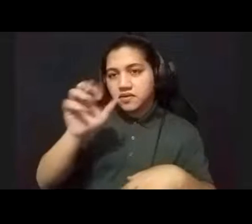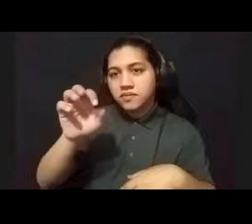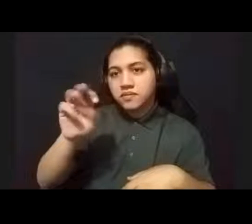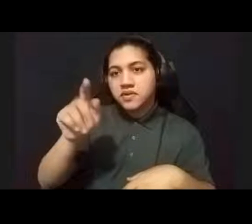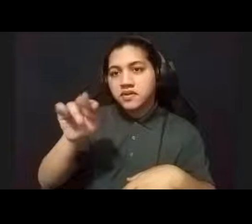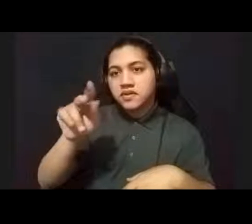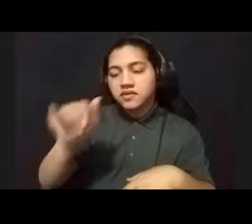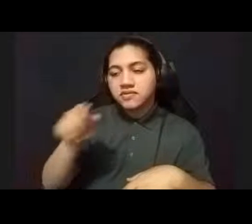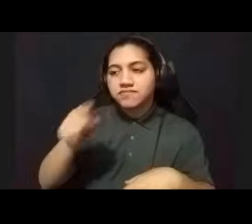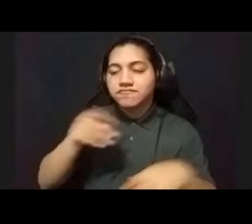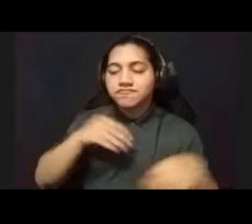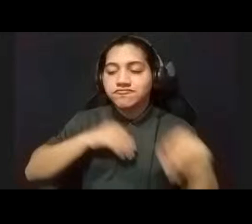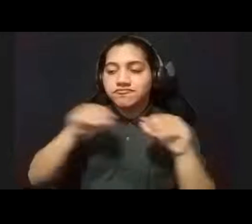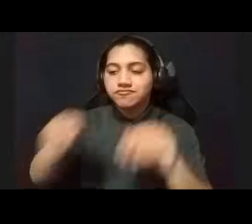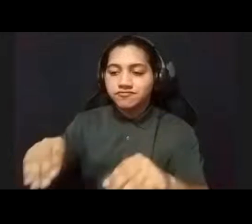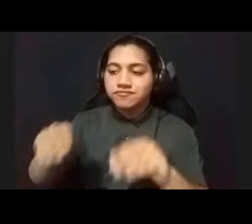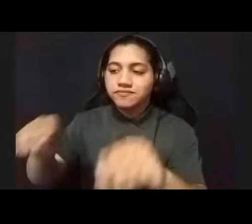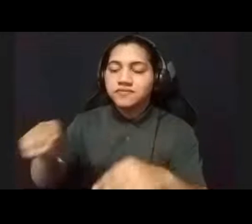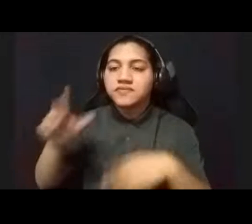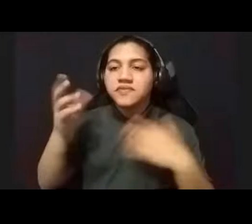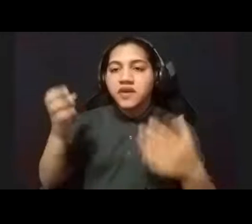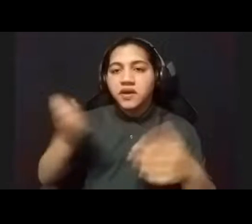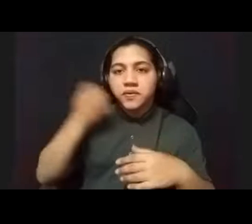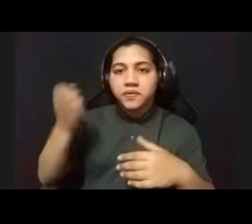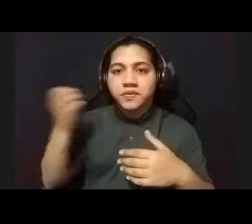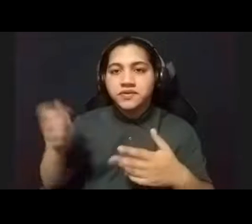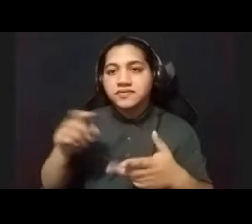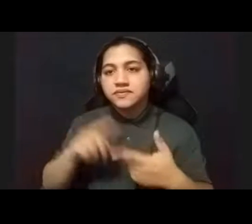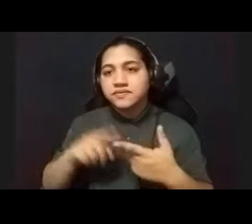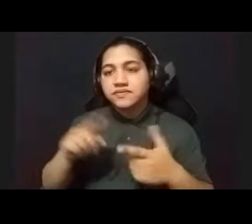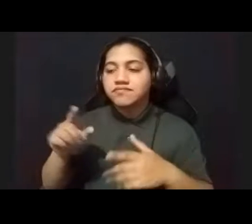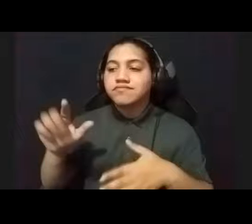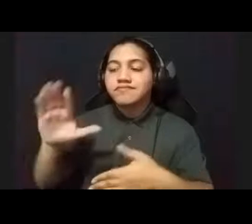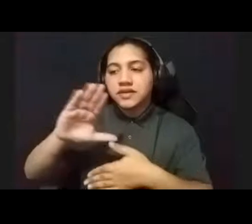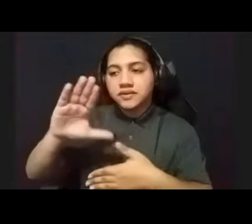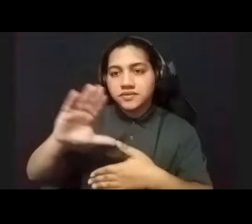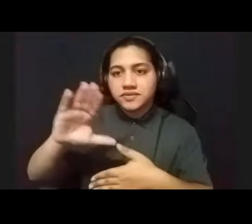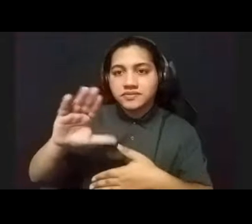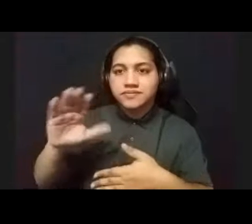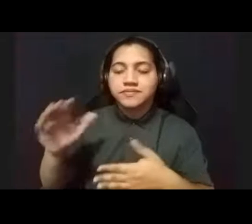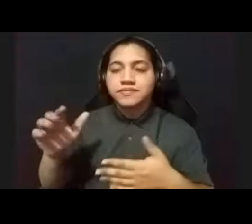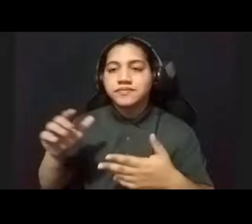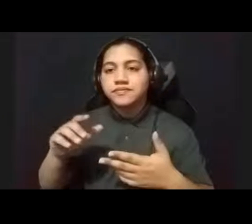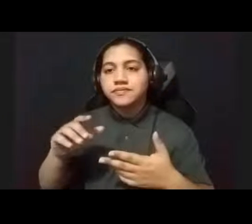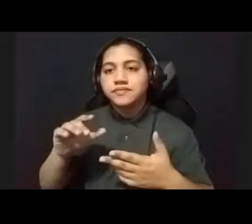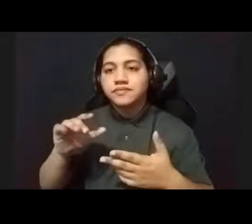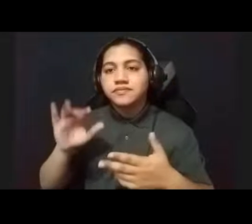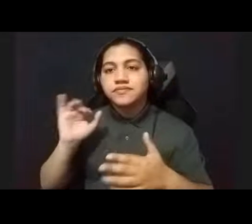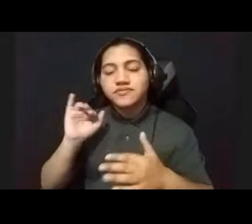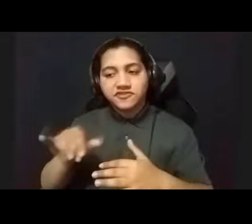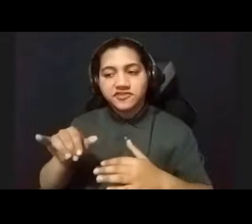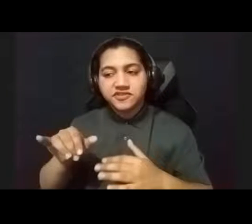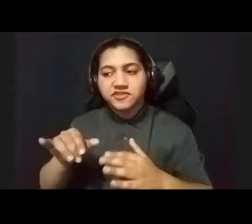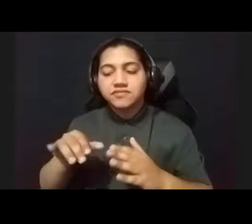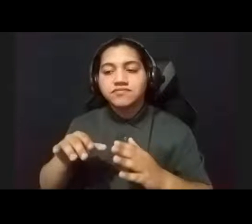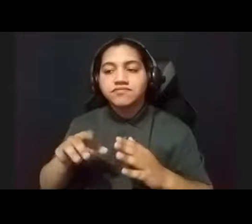una inmigrante que llegó a Europa y más adelante a América. Pero de ahí es de donde sale